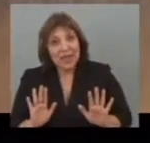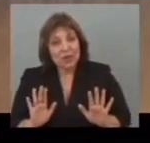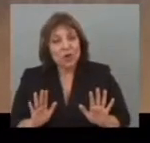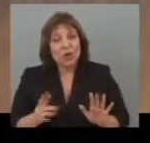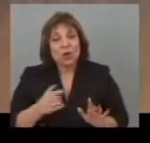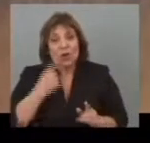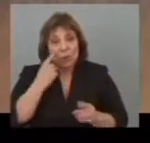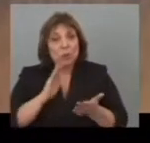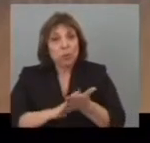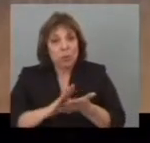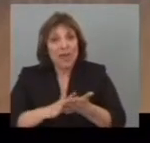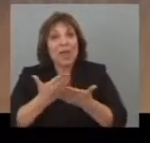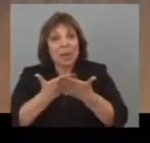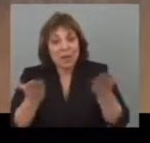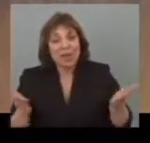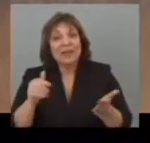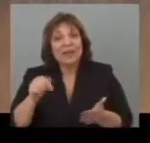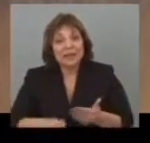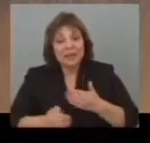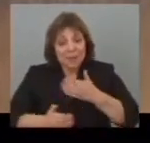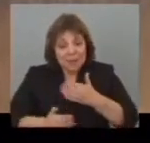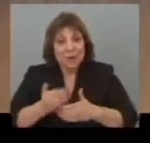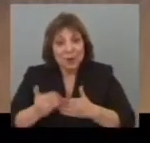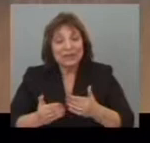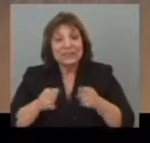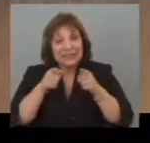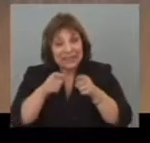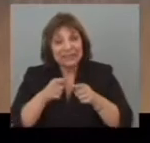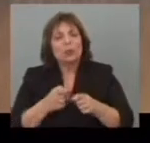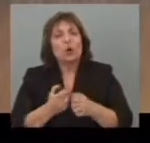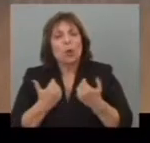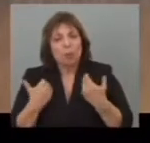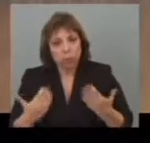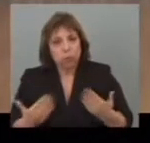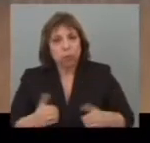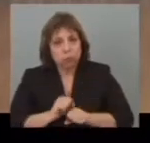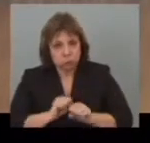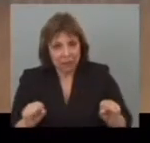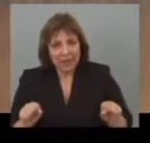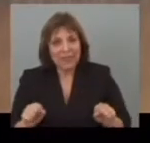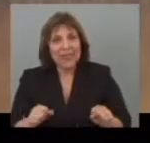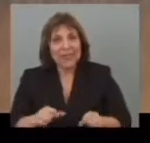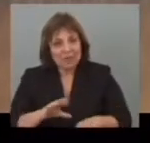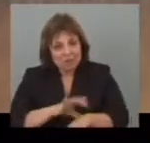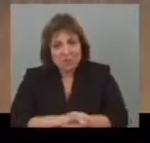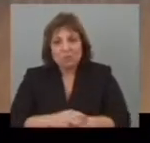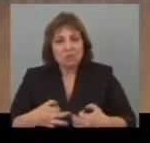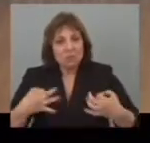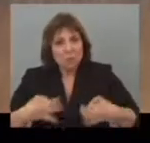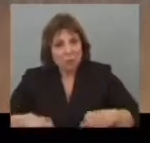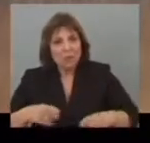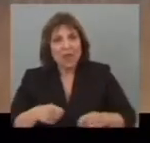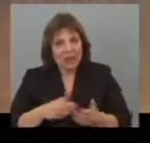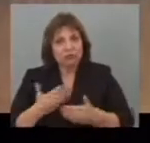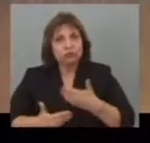lo que demuestra este proceso es que es posible que ese sistema funcione. Ha